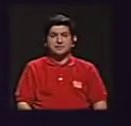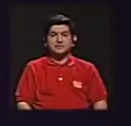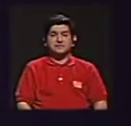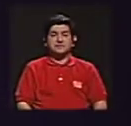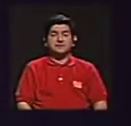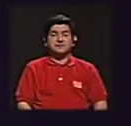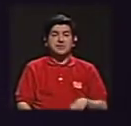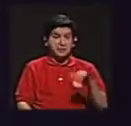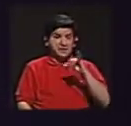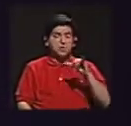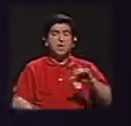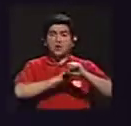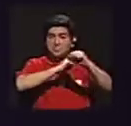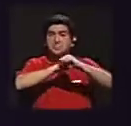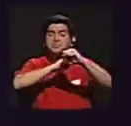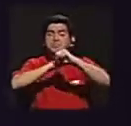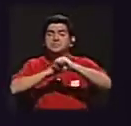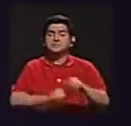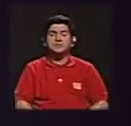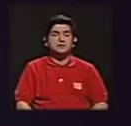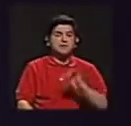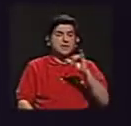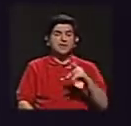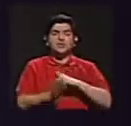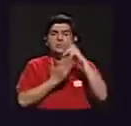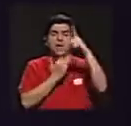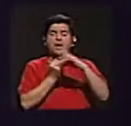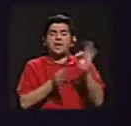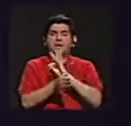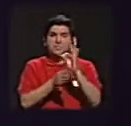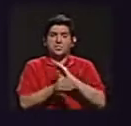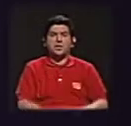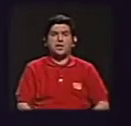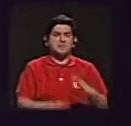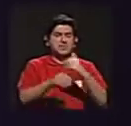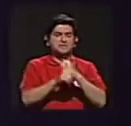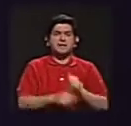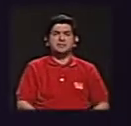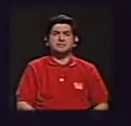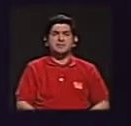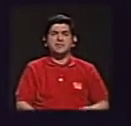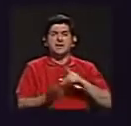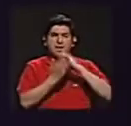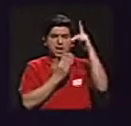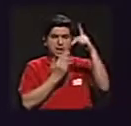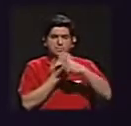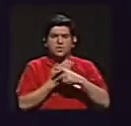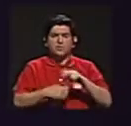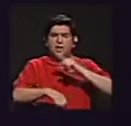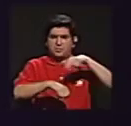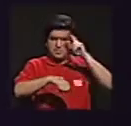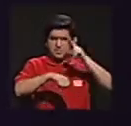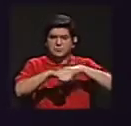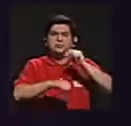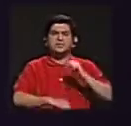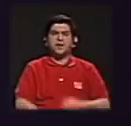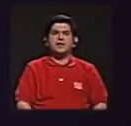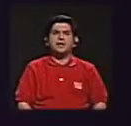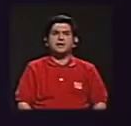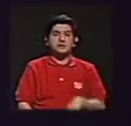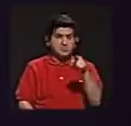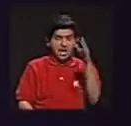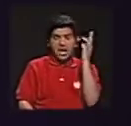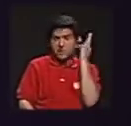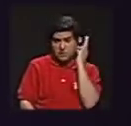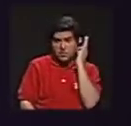hacemos en los anuncios comerciales, lo hacemos en los programas de televisión, lo hacemos en las series de producción nacional, en las cuales las